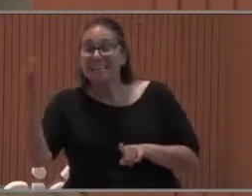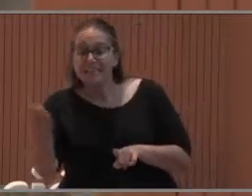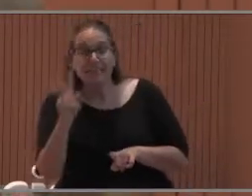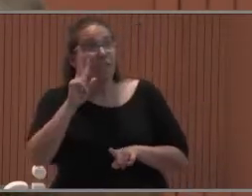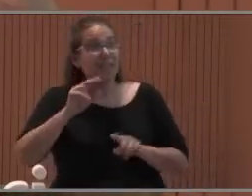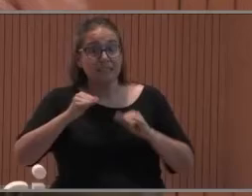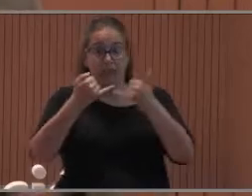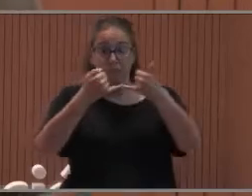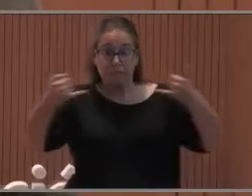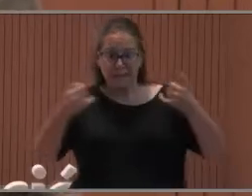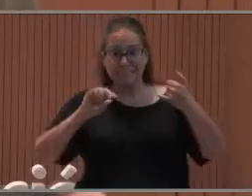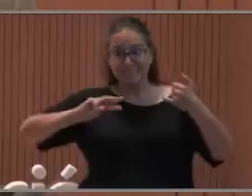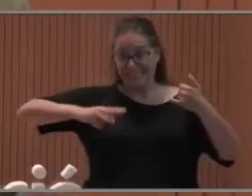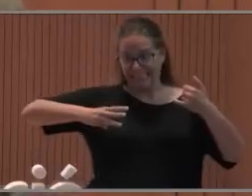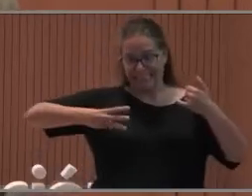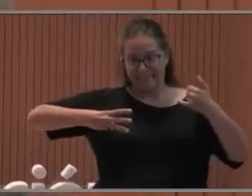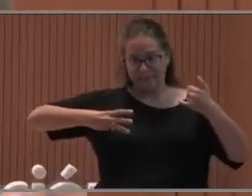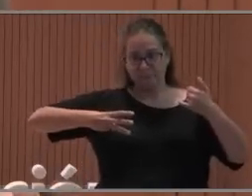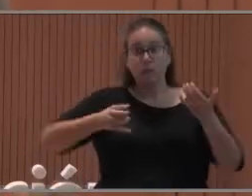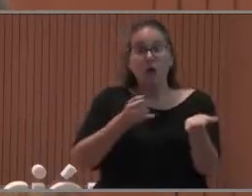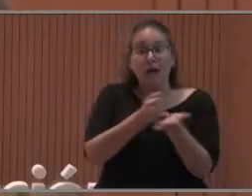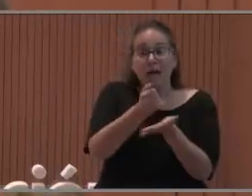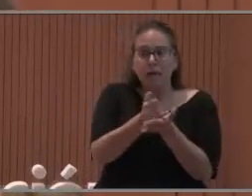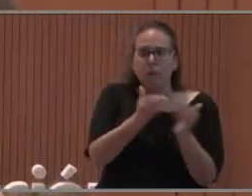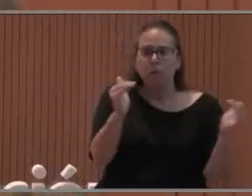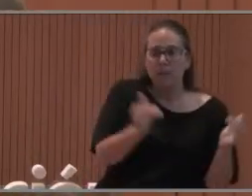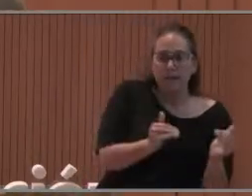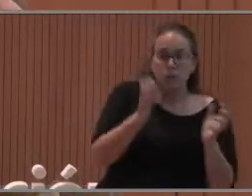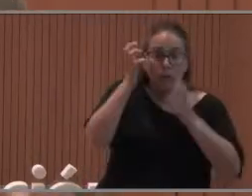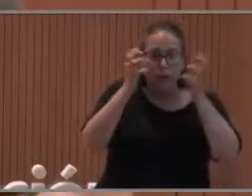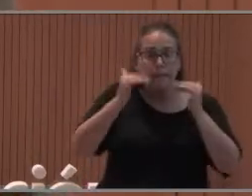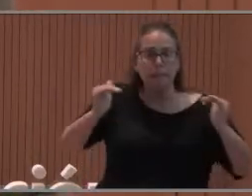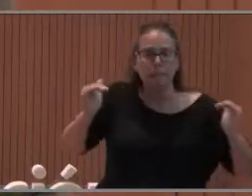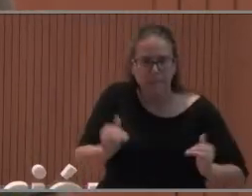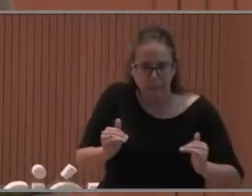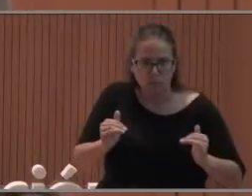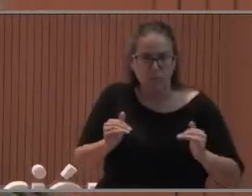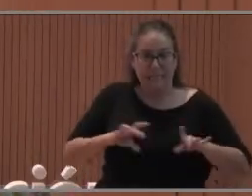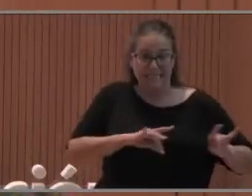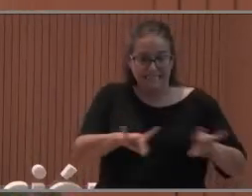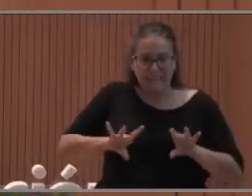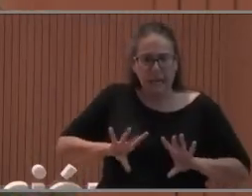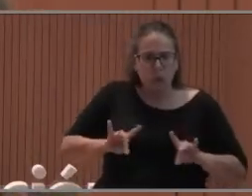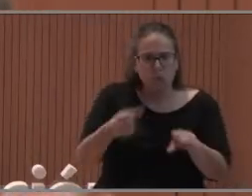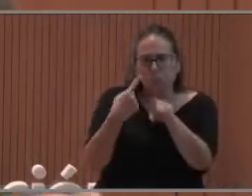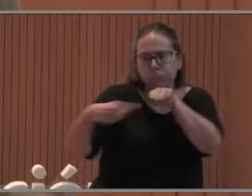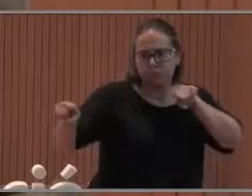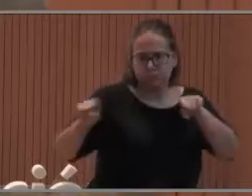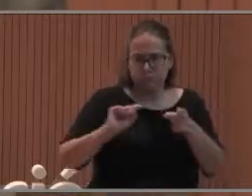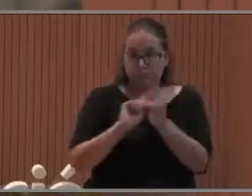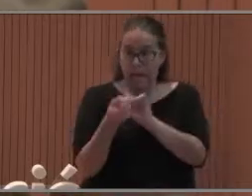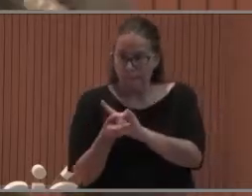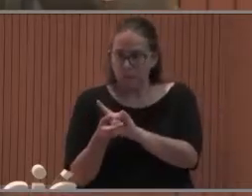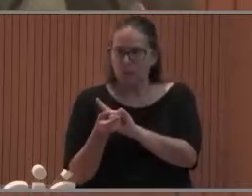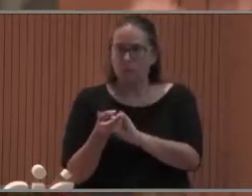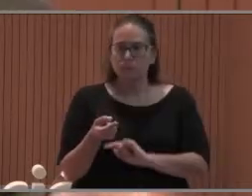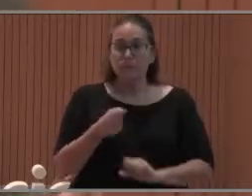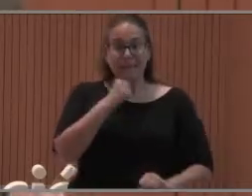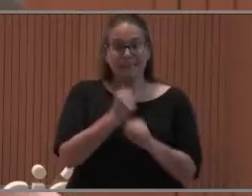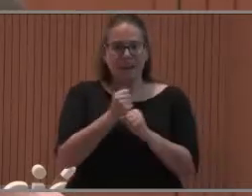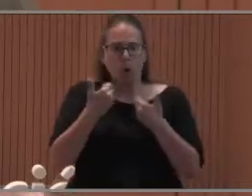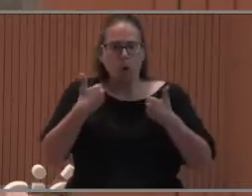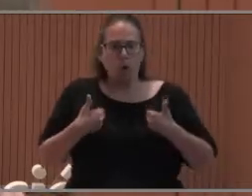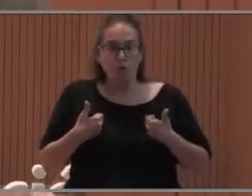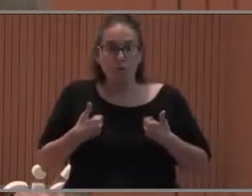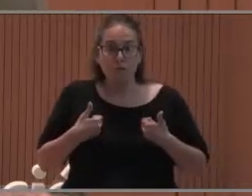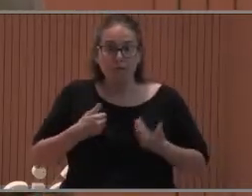fila, ¿no? Menos productividad agrícola y ganadera, cambios en los usos de la tierra, menor capacidad de trabajo físico